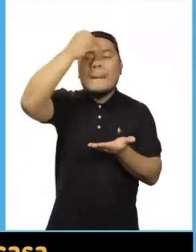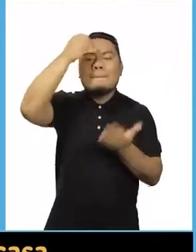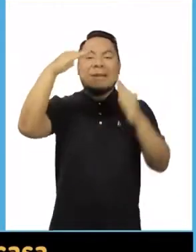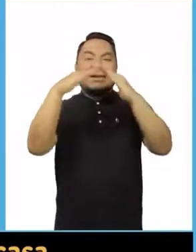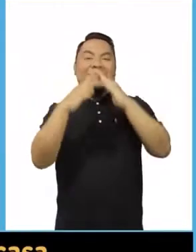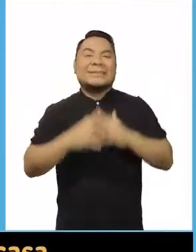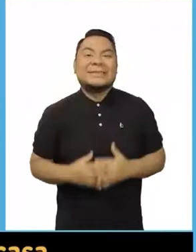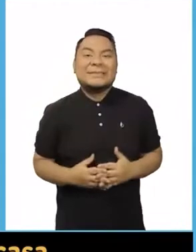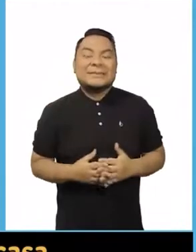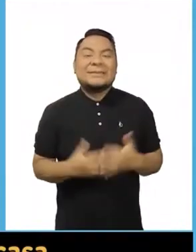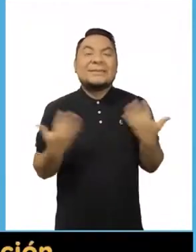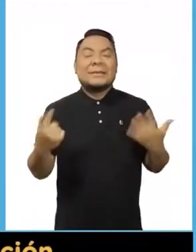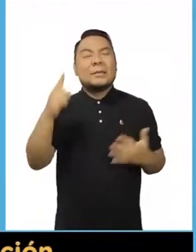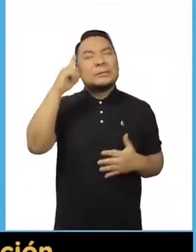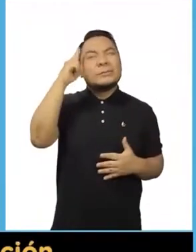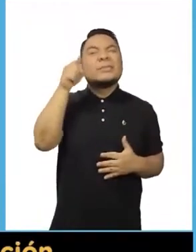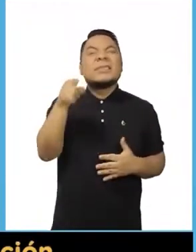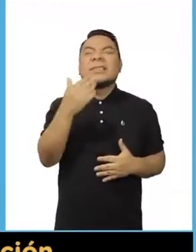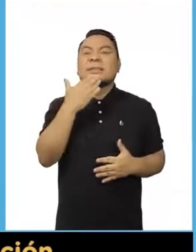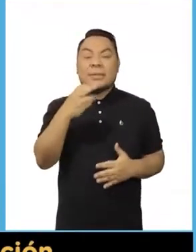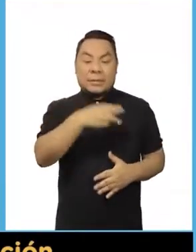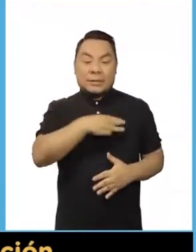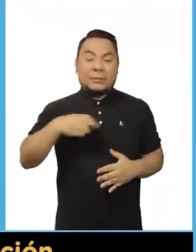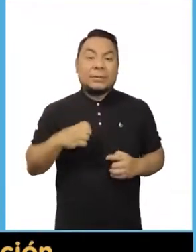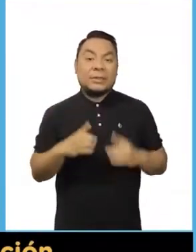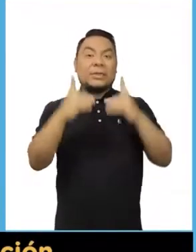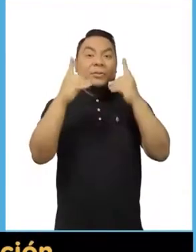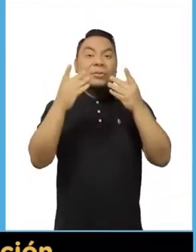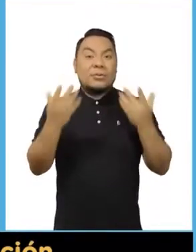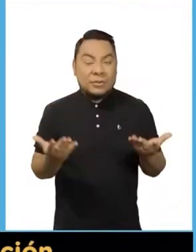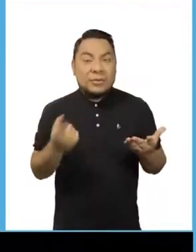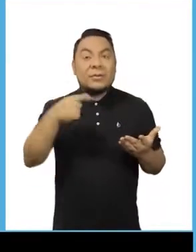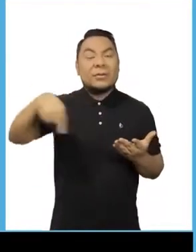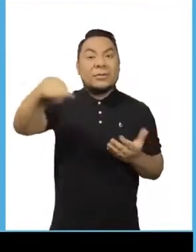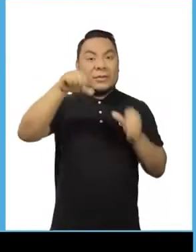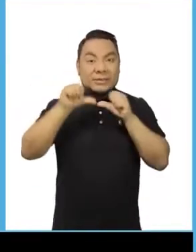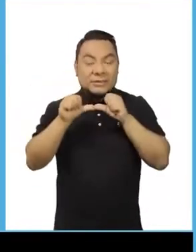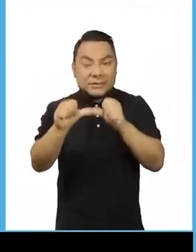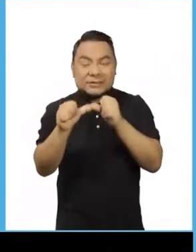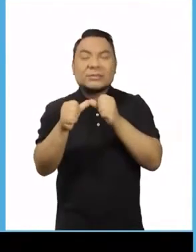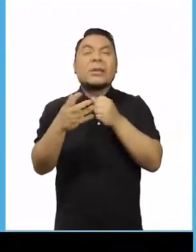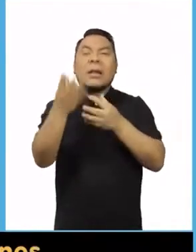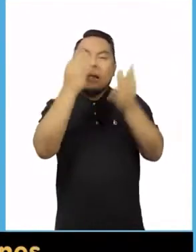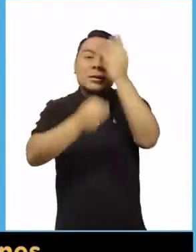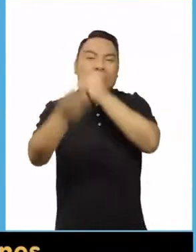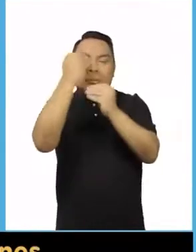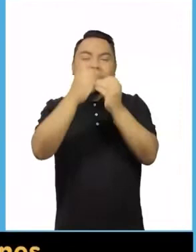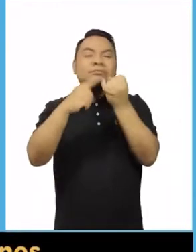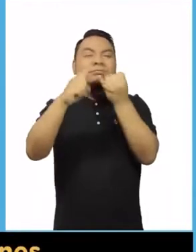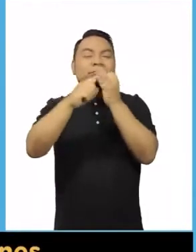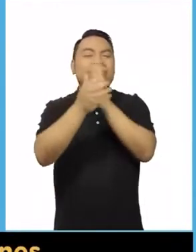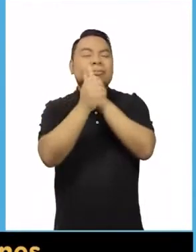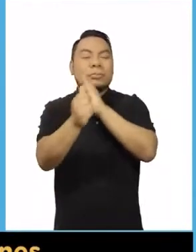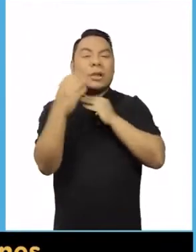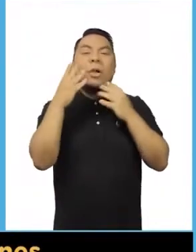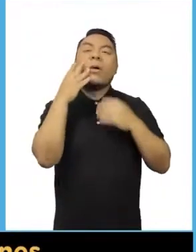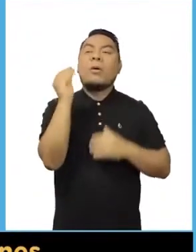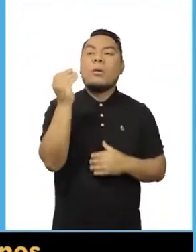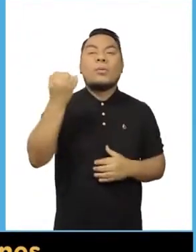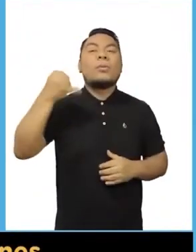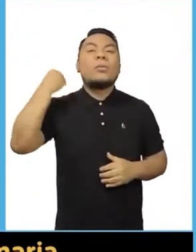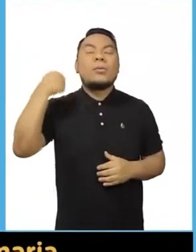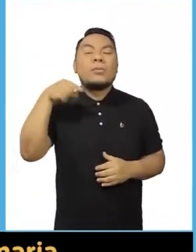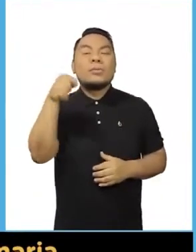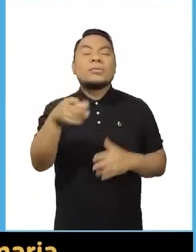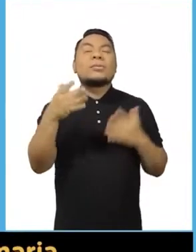de Aprendo en Casa, una iniciativa del Ministerio de Educación para seguir desarrollando habilidades de adolescentes